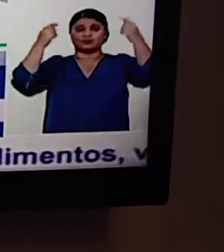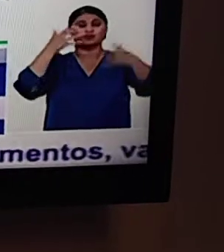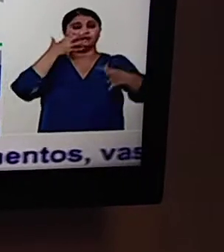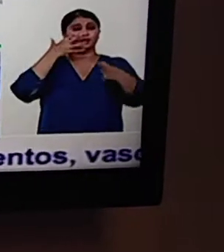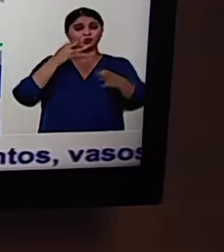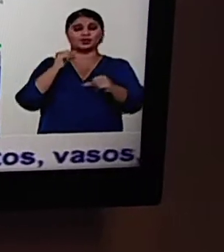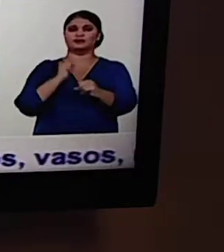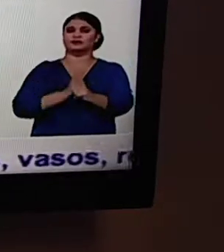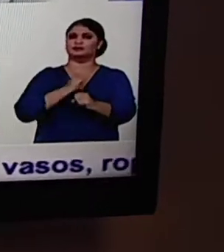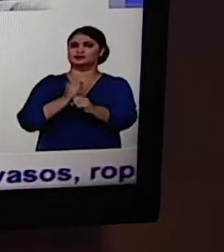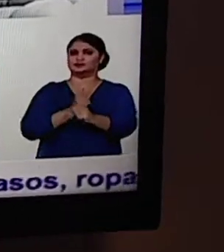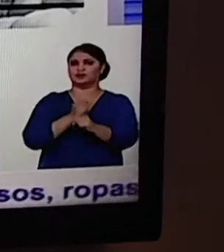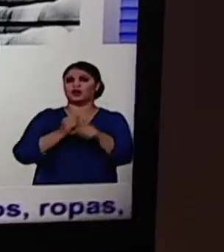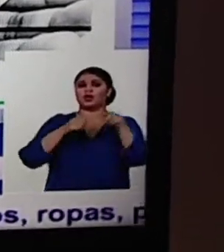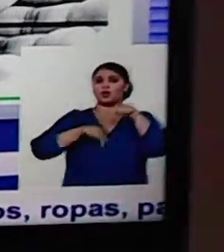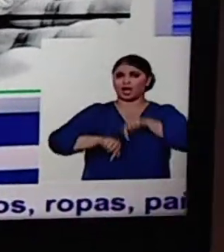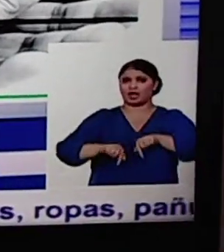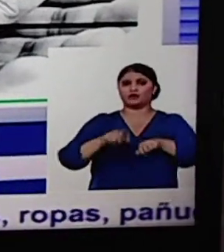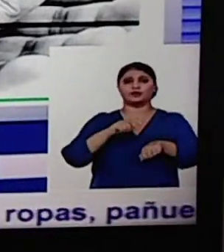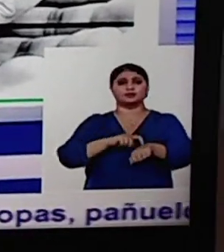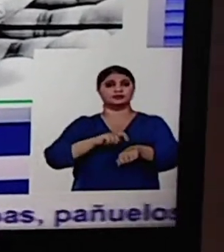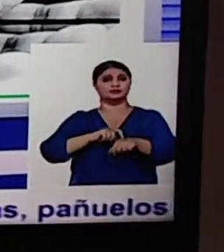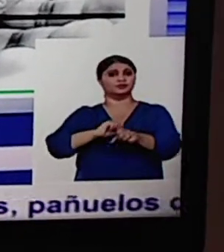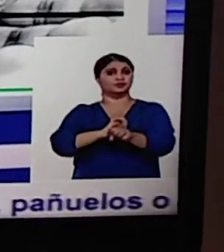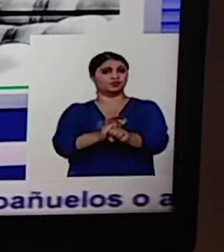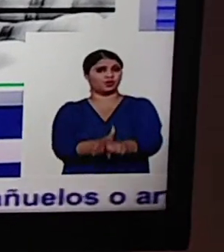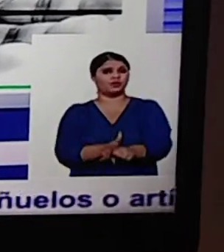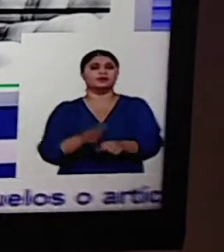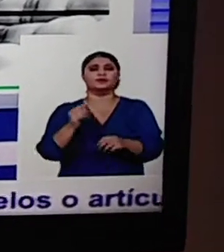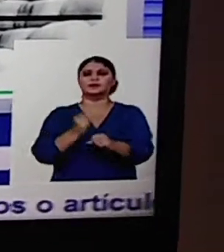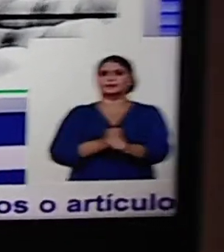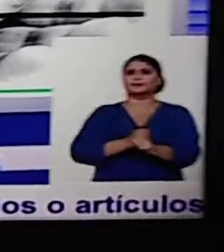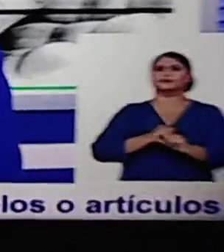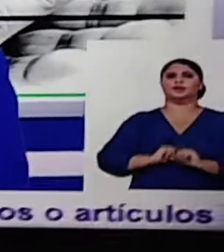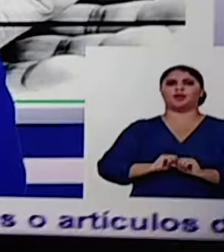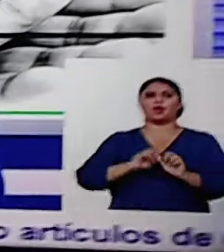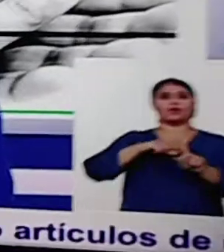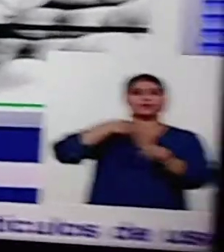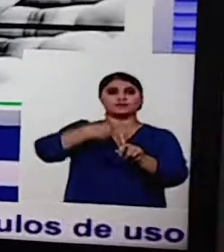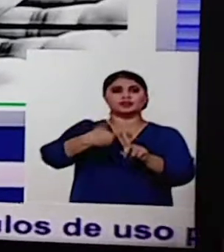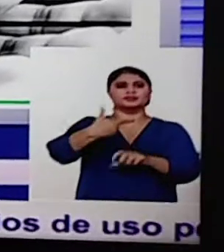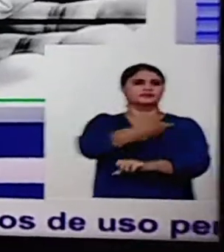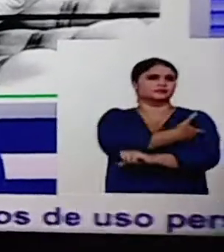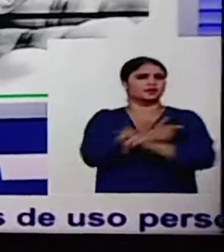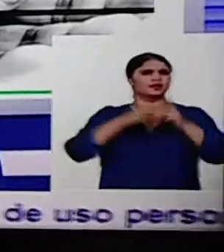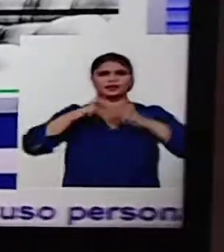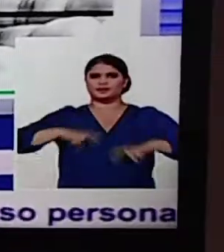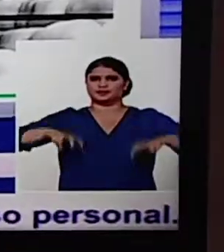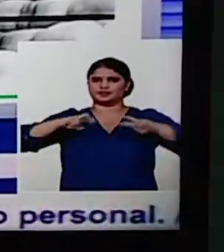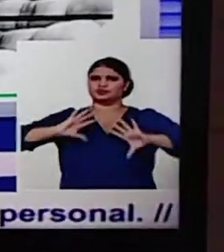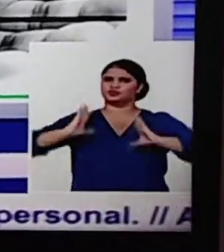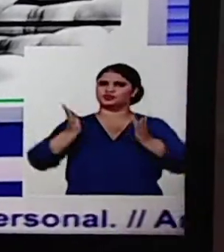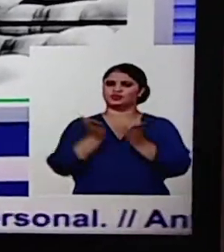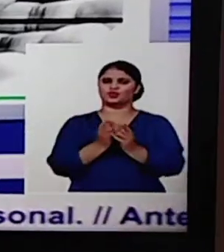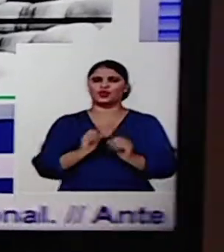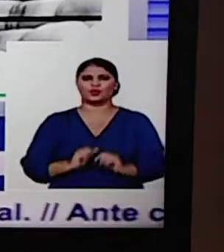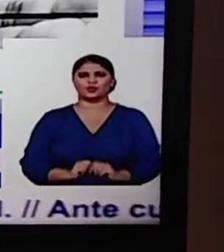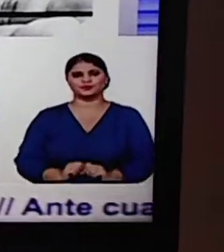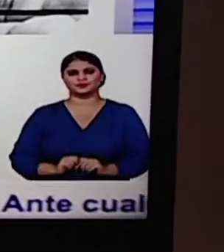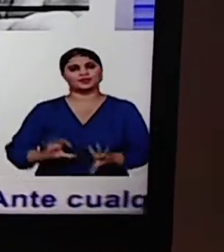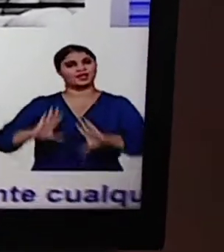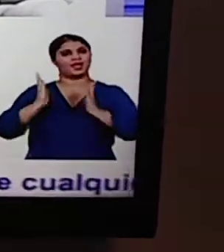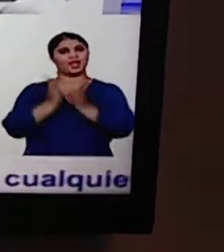y ahora en la intervención sanitaria con los candidatos vacunales en poblaciones y grupos de riesgo. A tan abnegado personal de